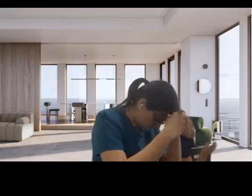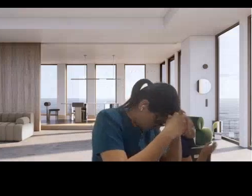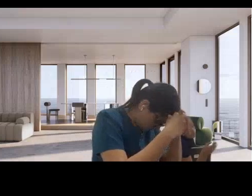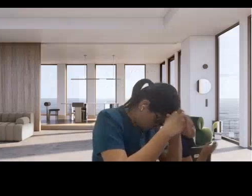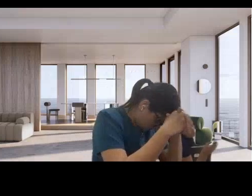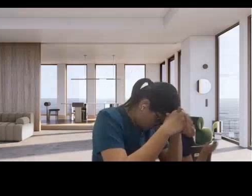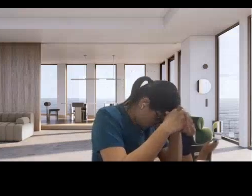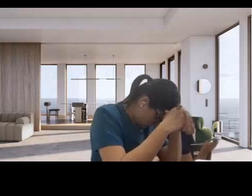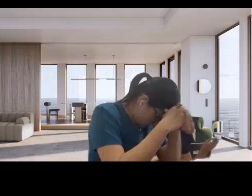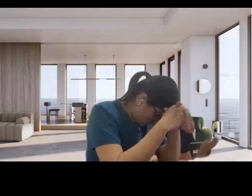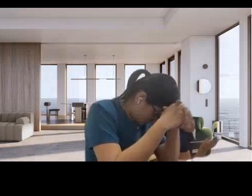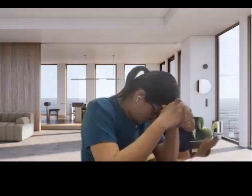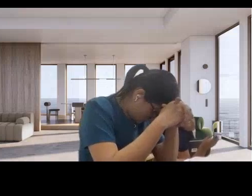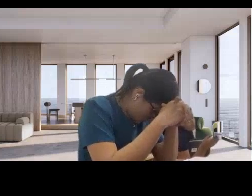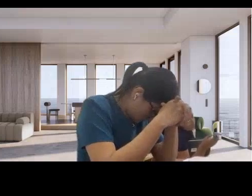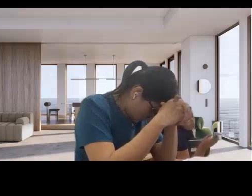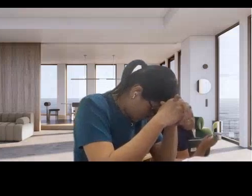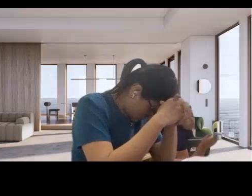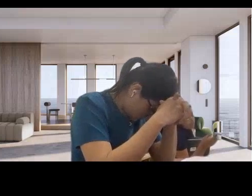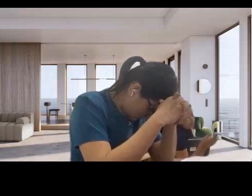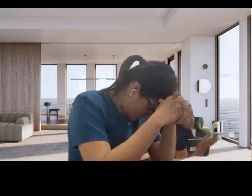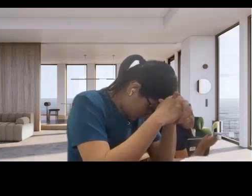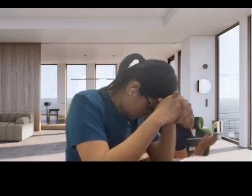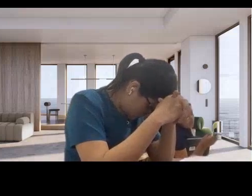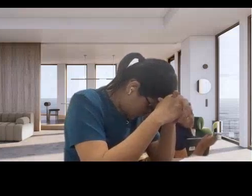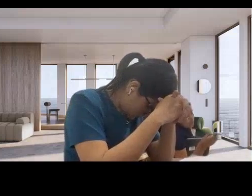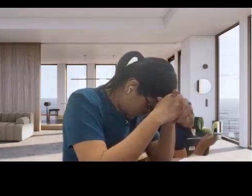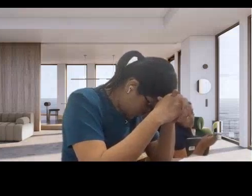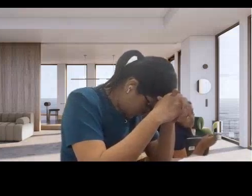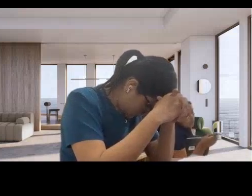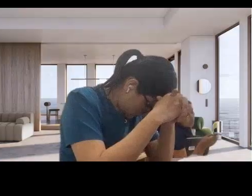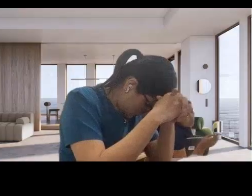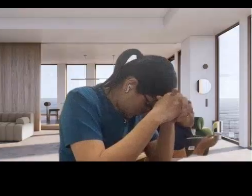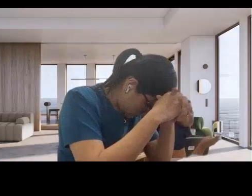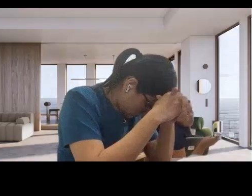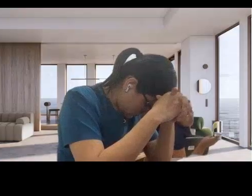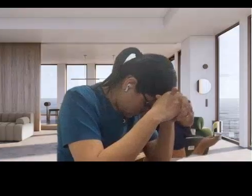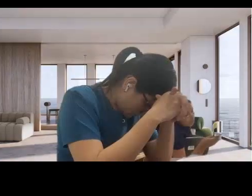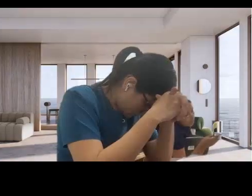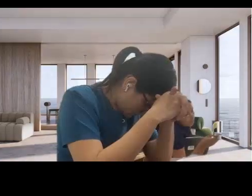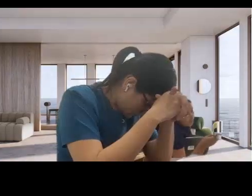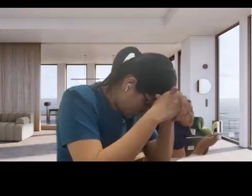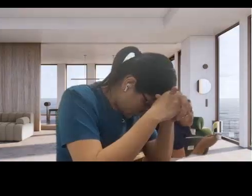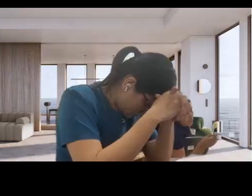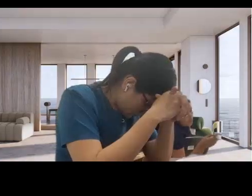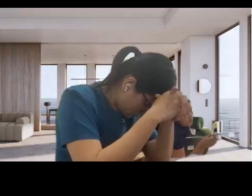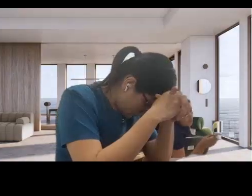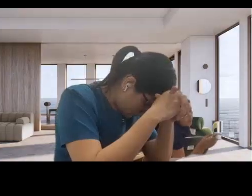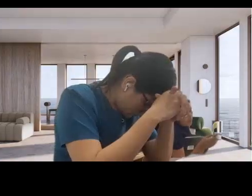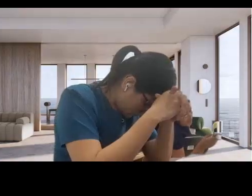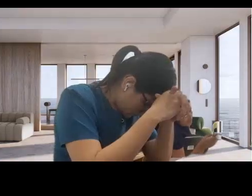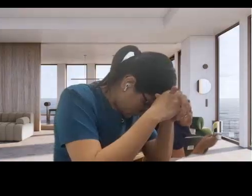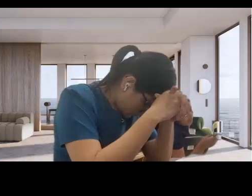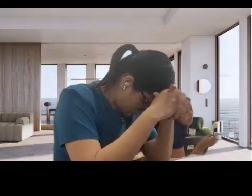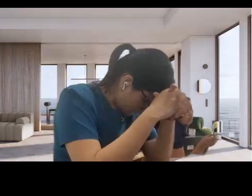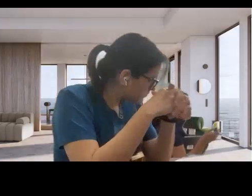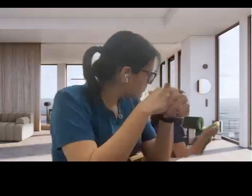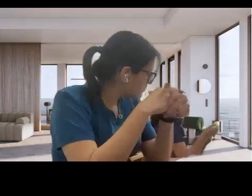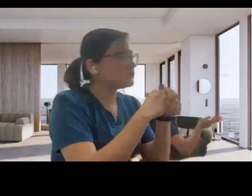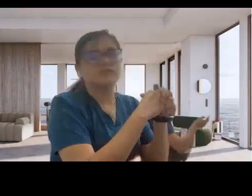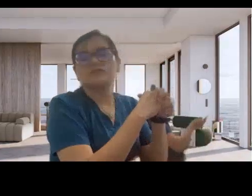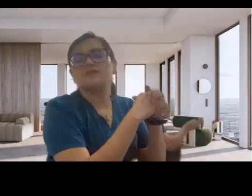psicóloga Araceli, muchas gracias por el comentario. Maestra Georgina, excelente ponencia. Gracias. Sofía nos